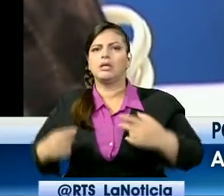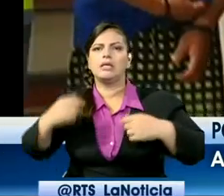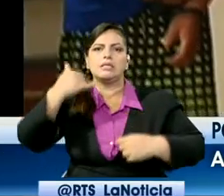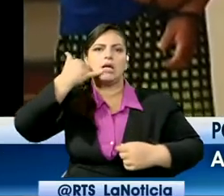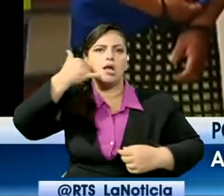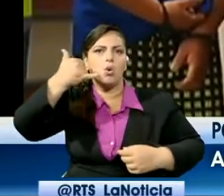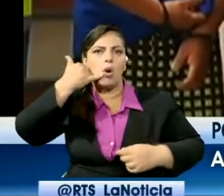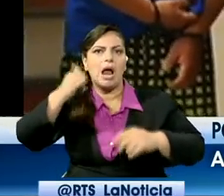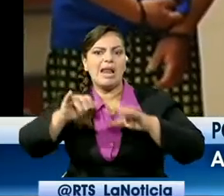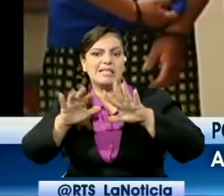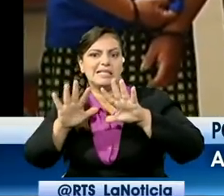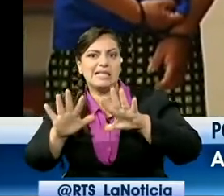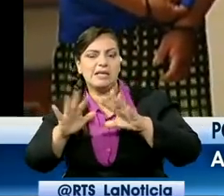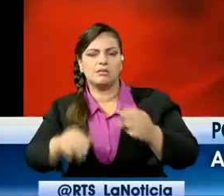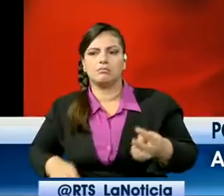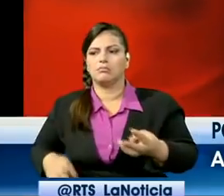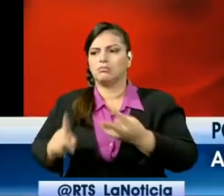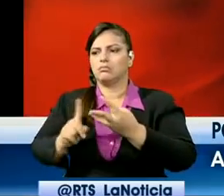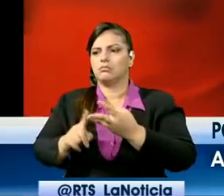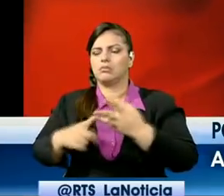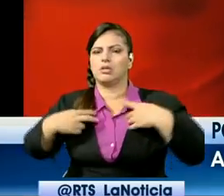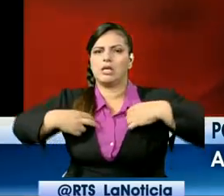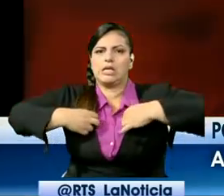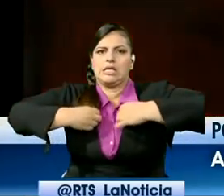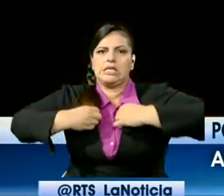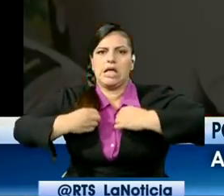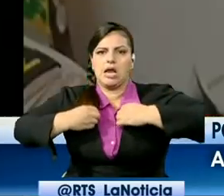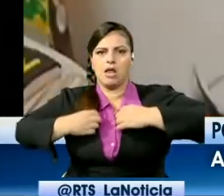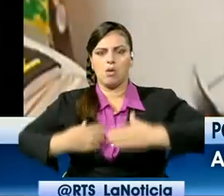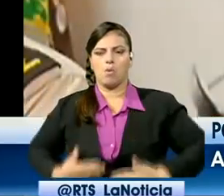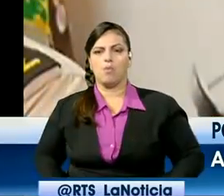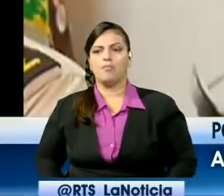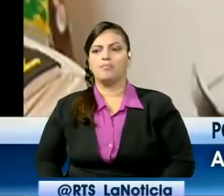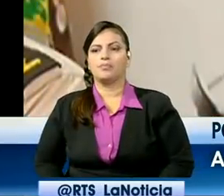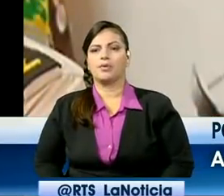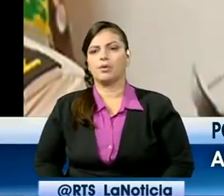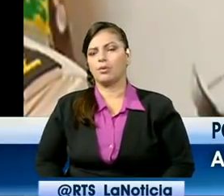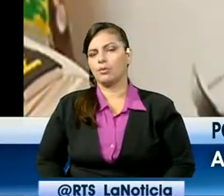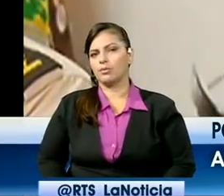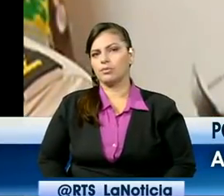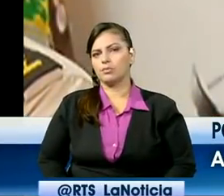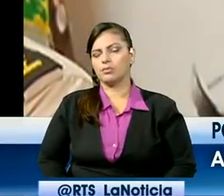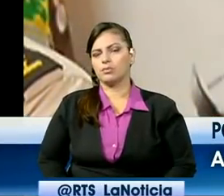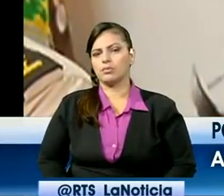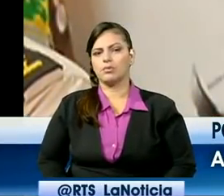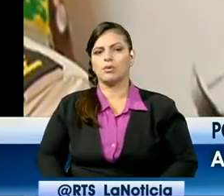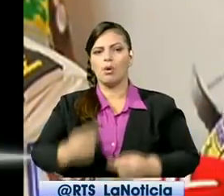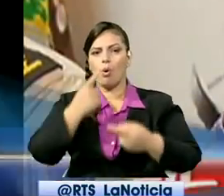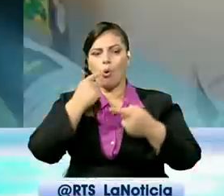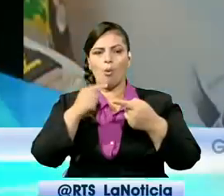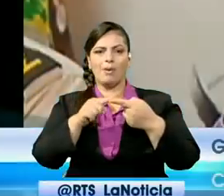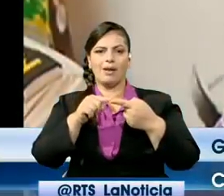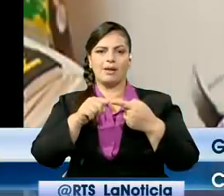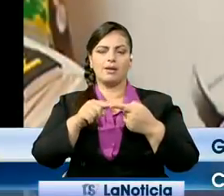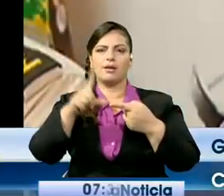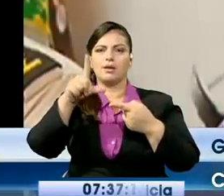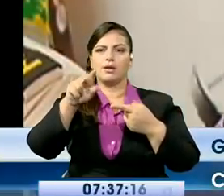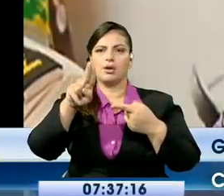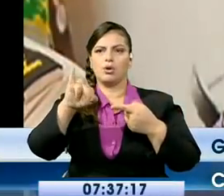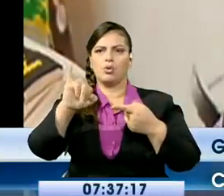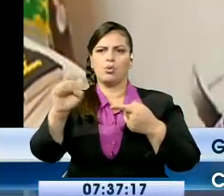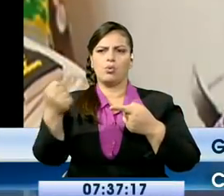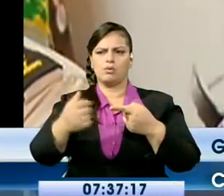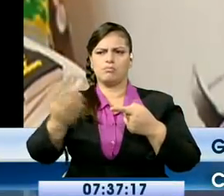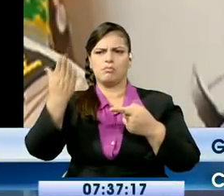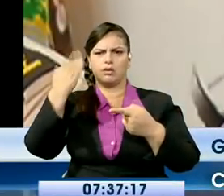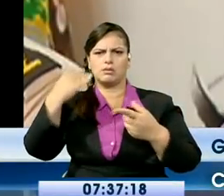viviendas. 3 hombres y una mujer fueron detenidos. Al ciudadano Luis Edison M.M., con un antecedente anterior